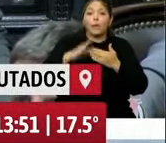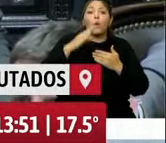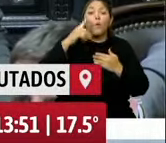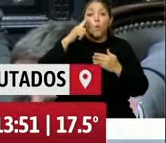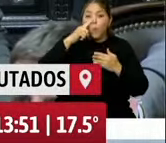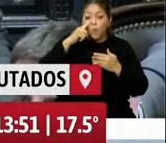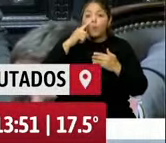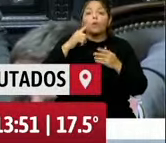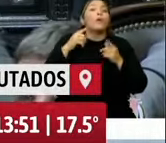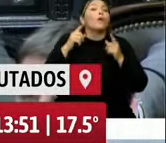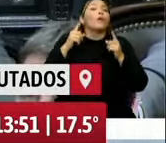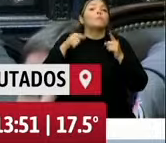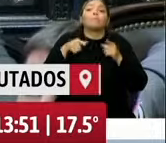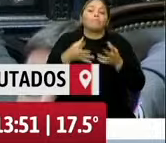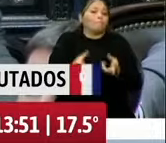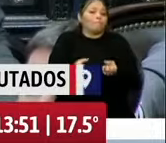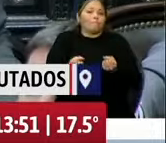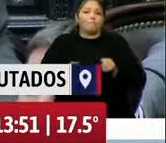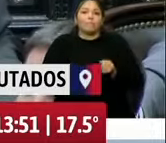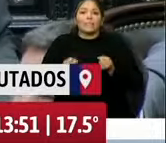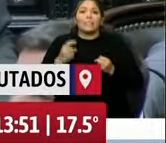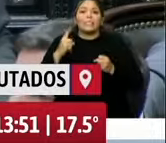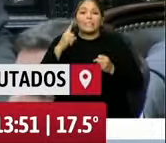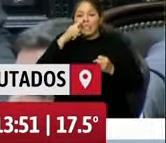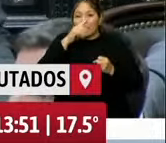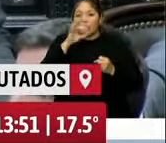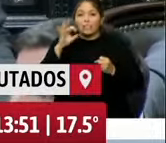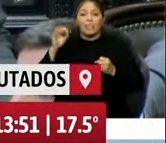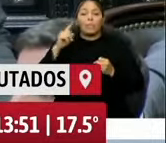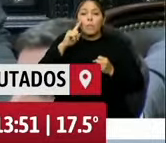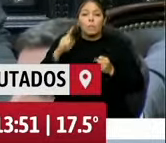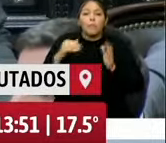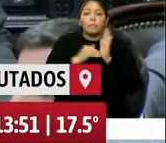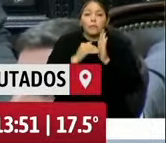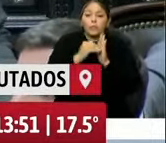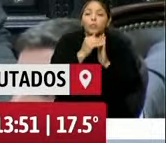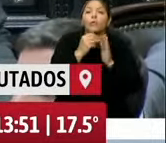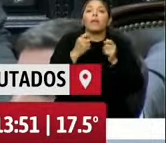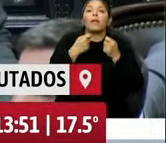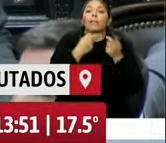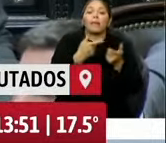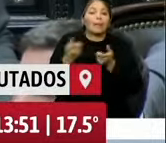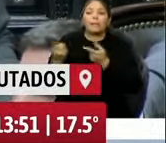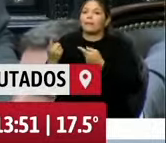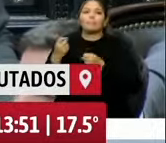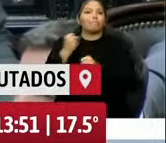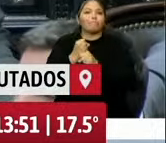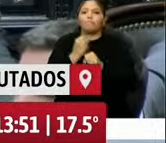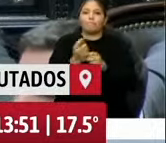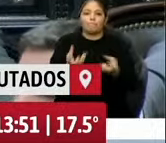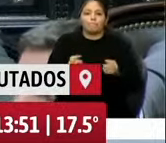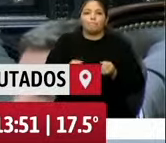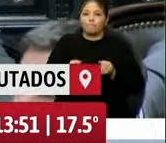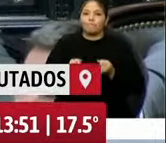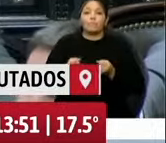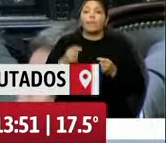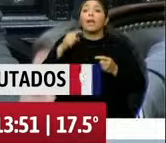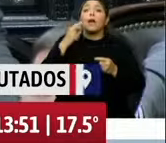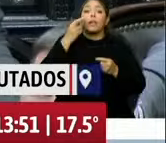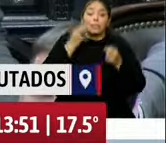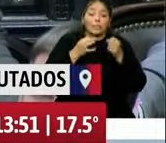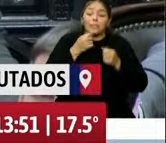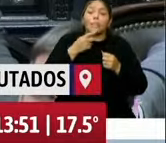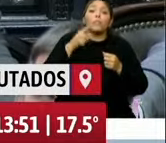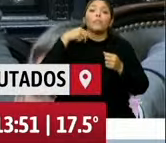la inflación Eso me parece que es bastante incomprobable pero quiero tu opinión Sí me parece que